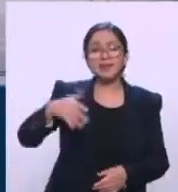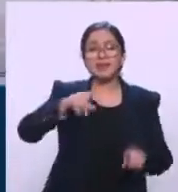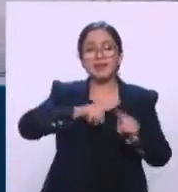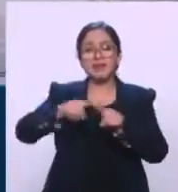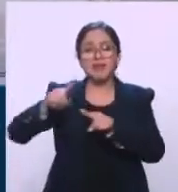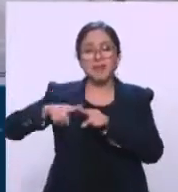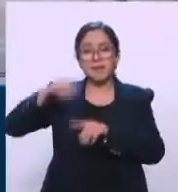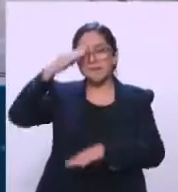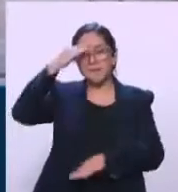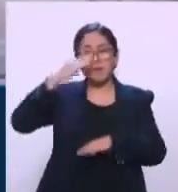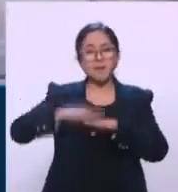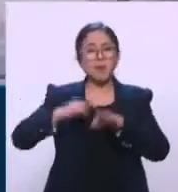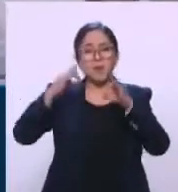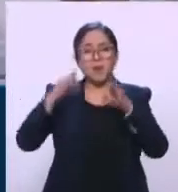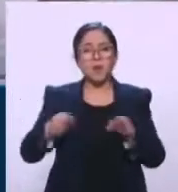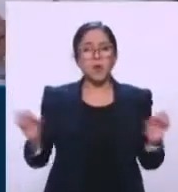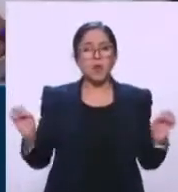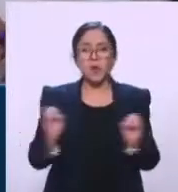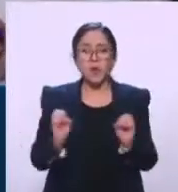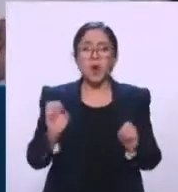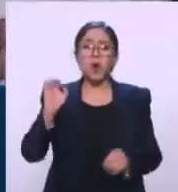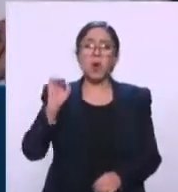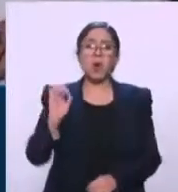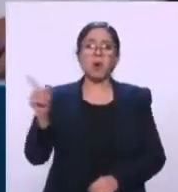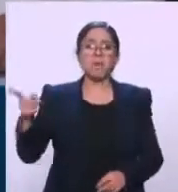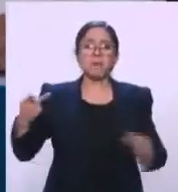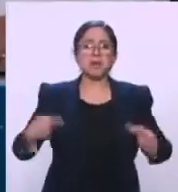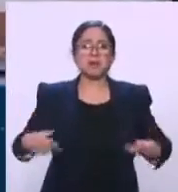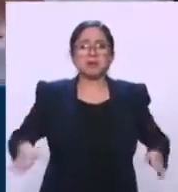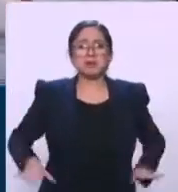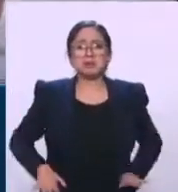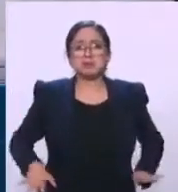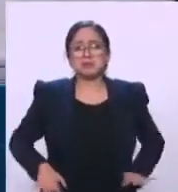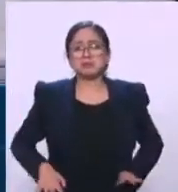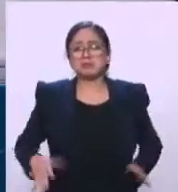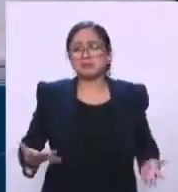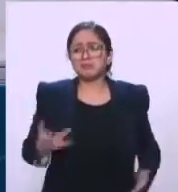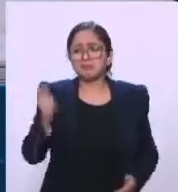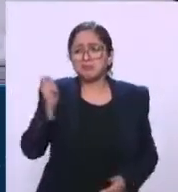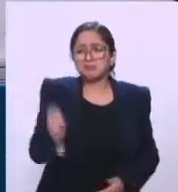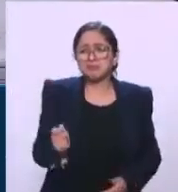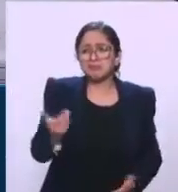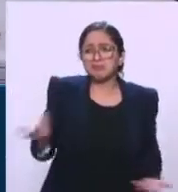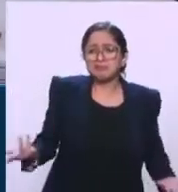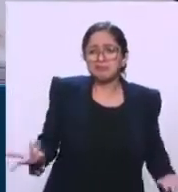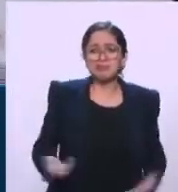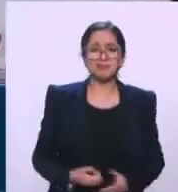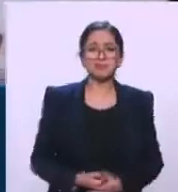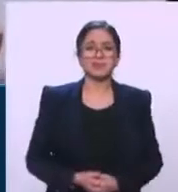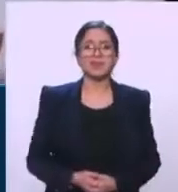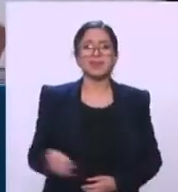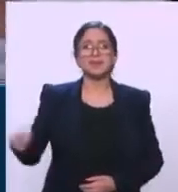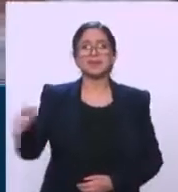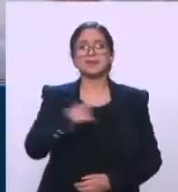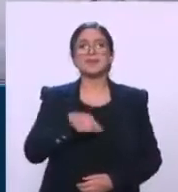da aquí. No sé si la desmemoria, el cinismo, ¿cómo lo calificamos? La desmemoria.